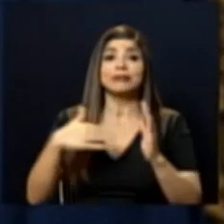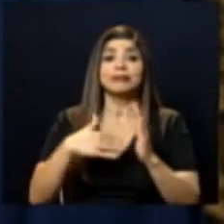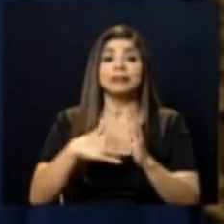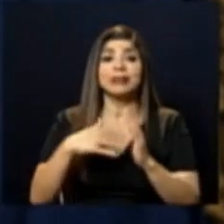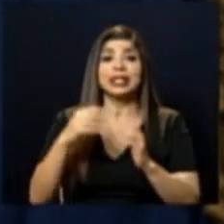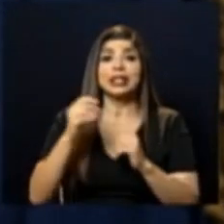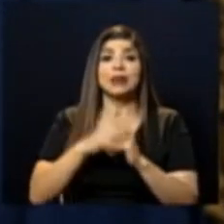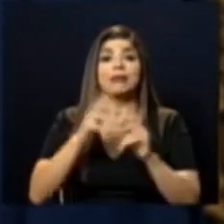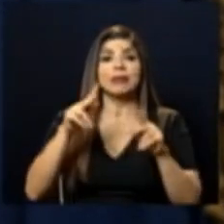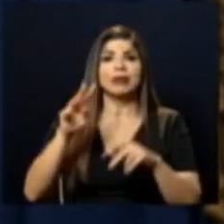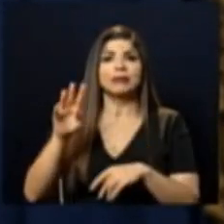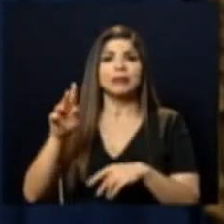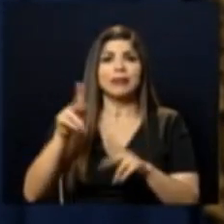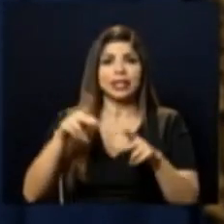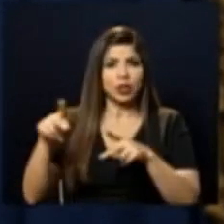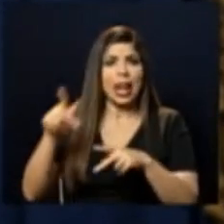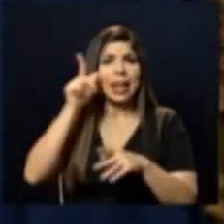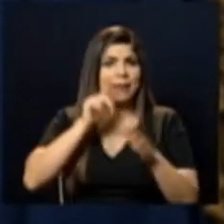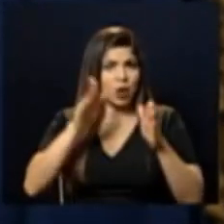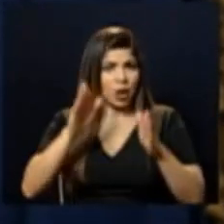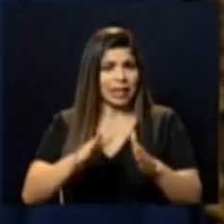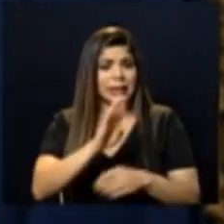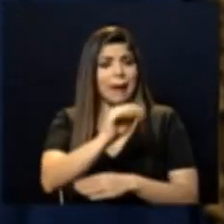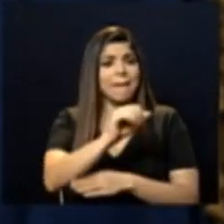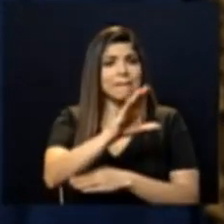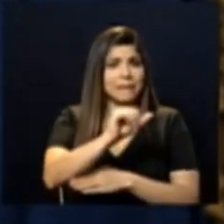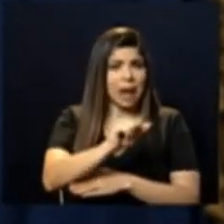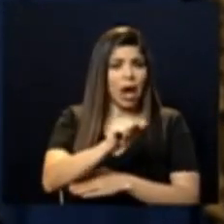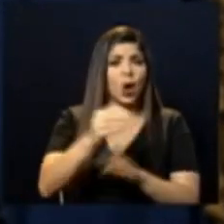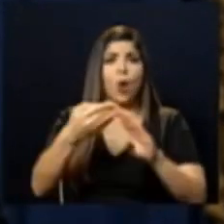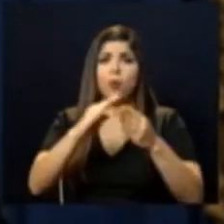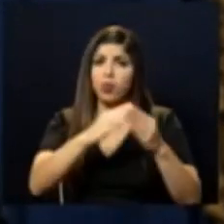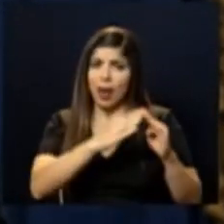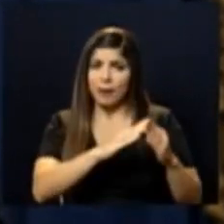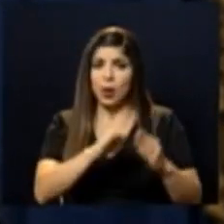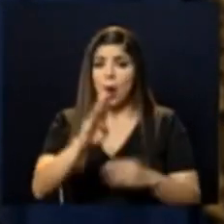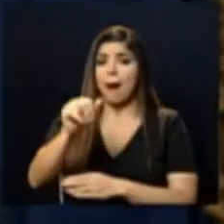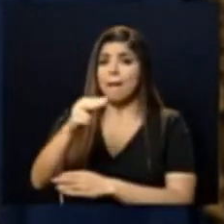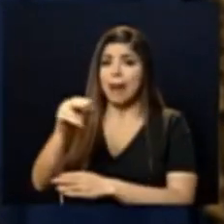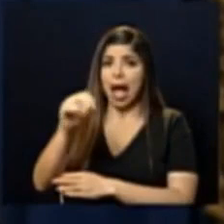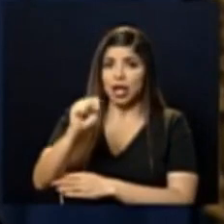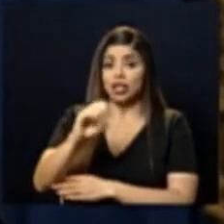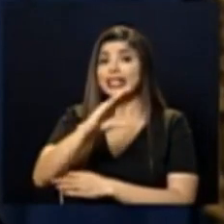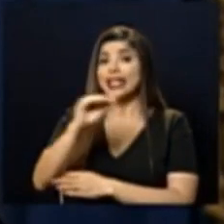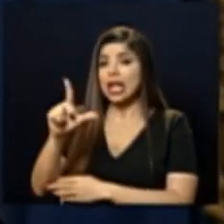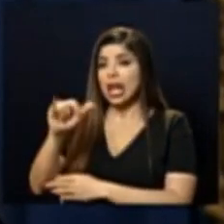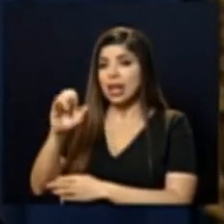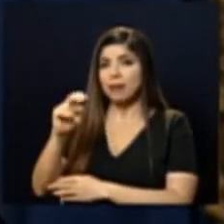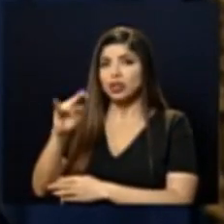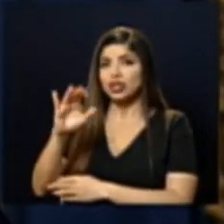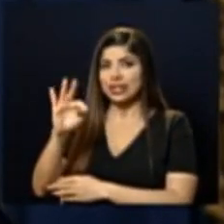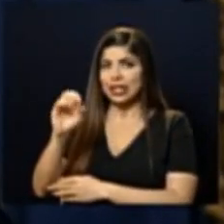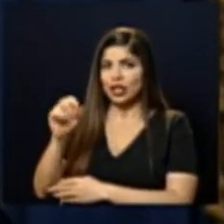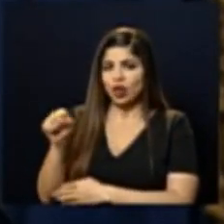limonenses en Embaco, Pueblo, Los Baños y Limoncito.